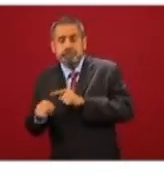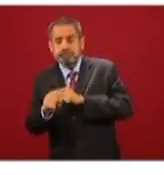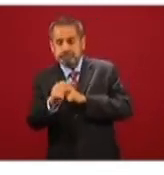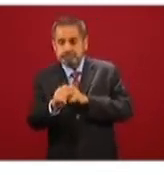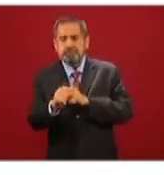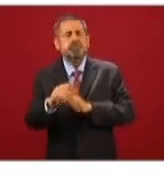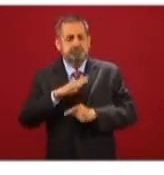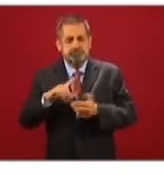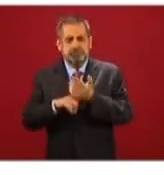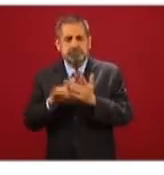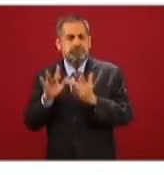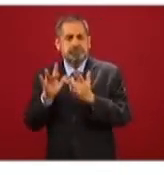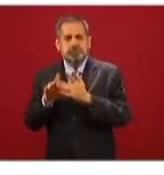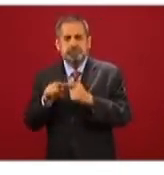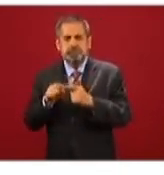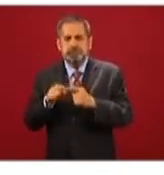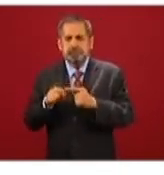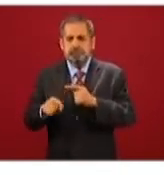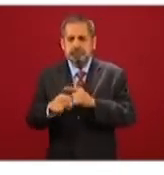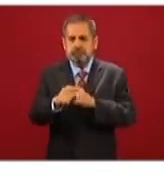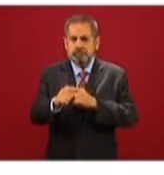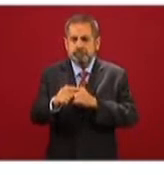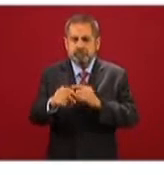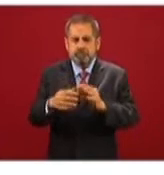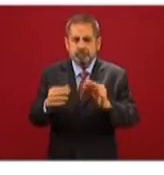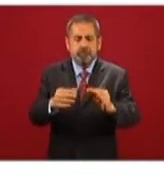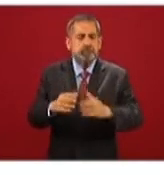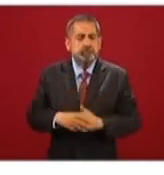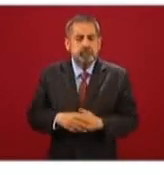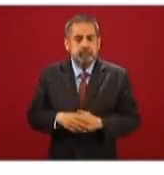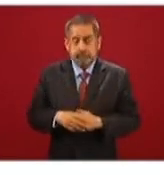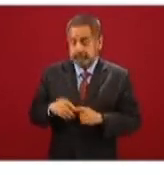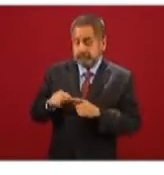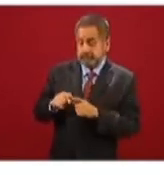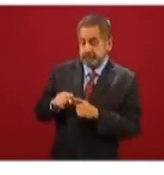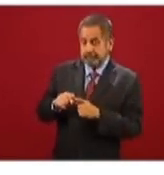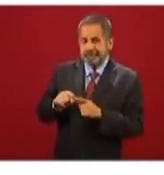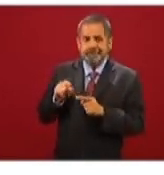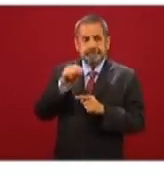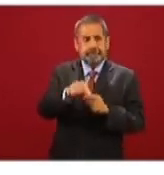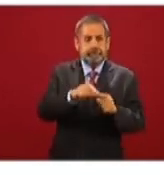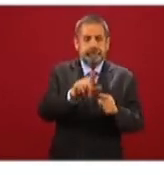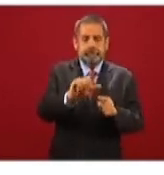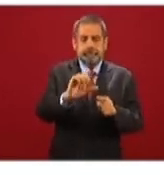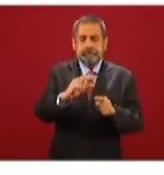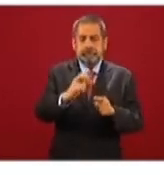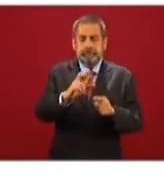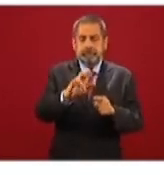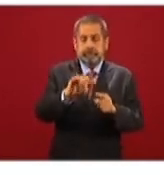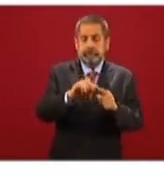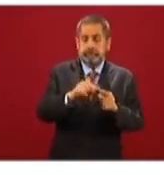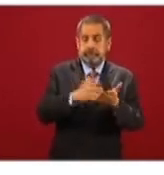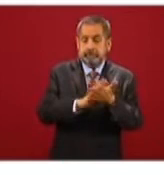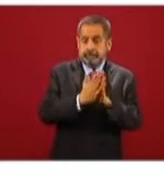utilidad, que conecta el tren de Buenavista a Cuautitlán en la estación de Lechería con el Aeropuerto Internacional Felipe Ángeles. Este